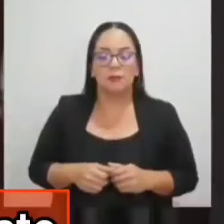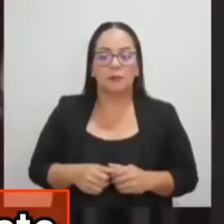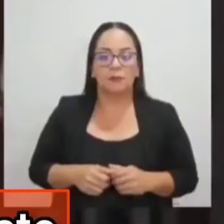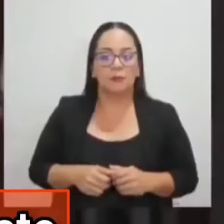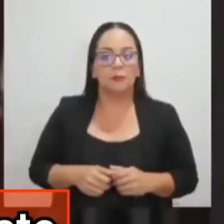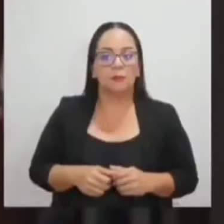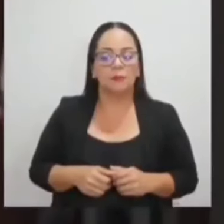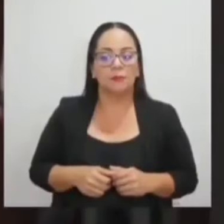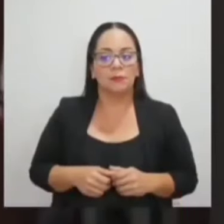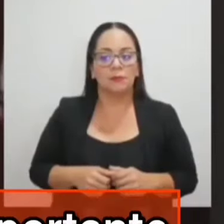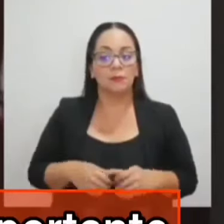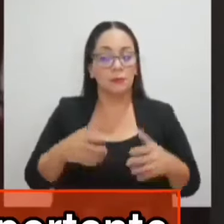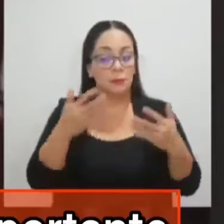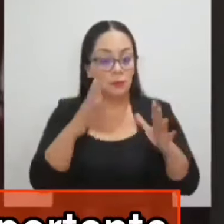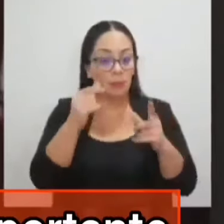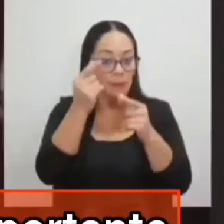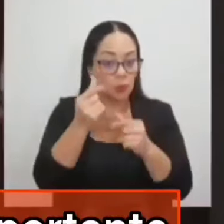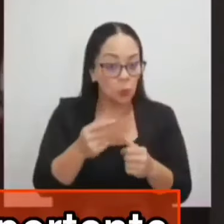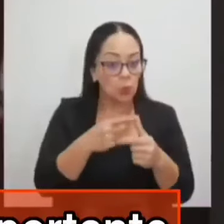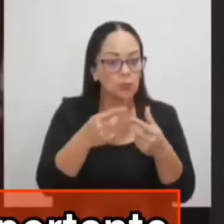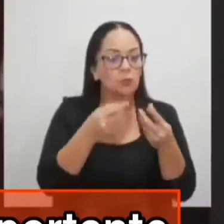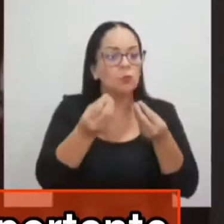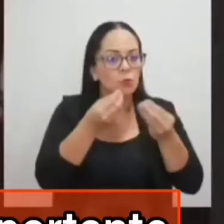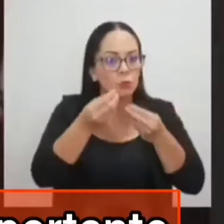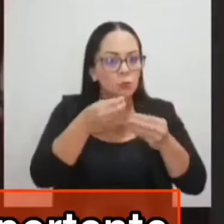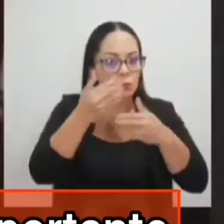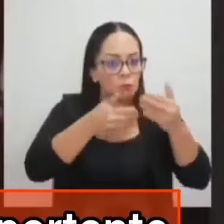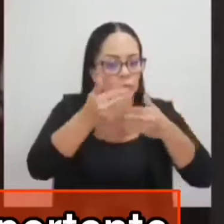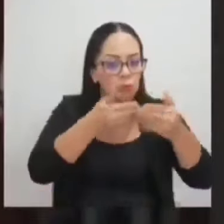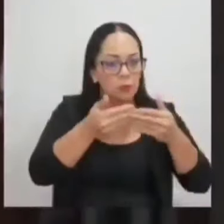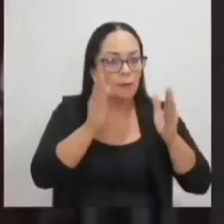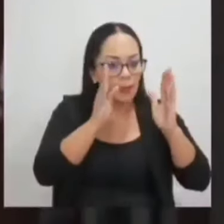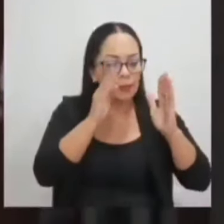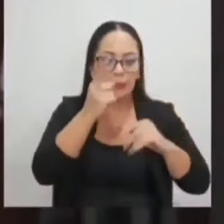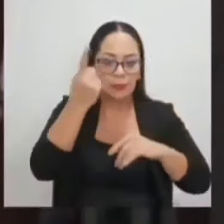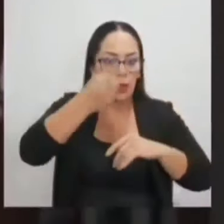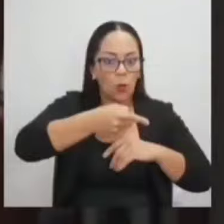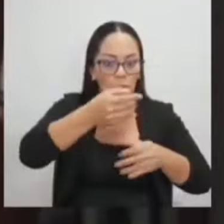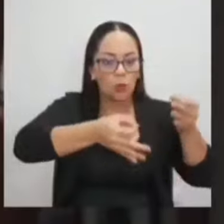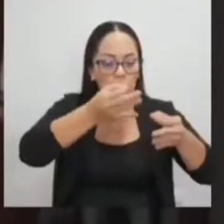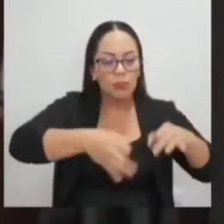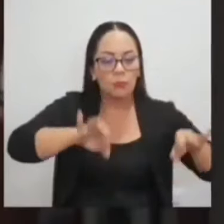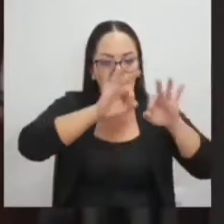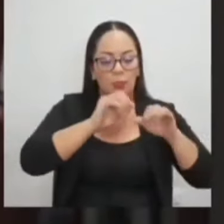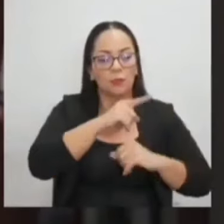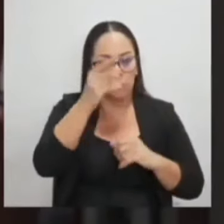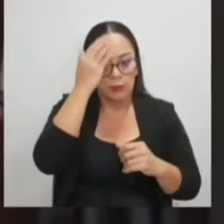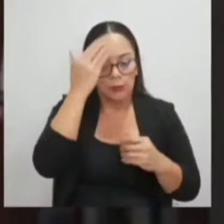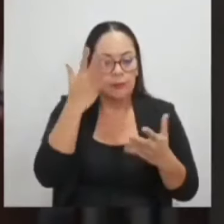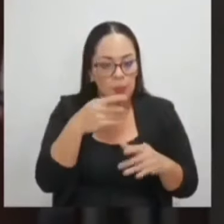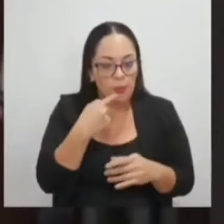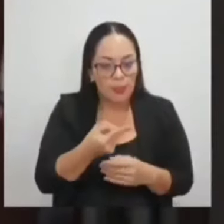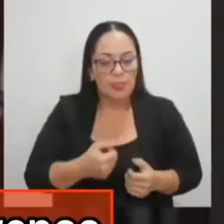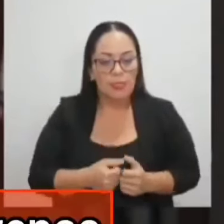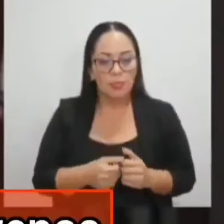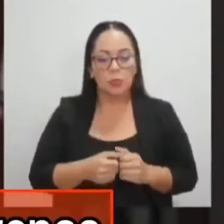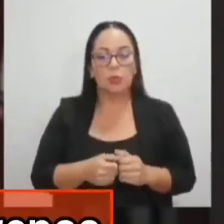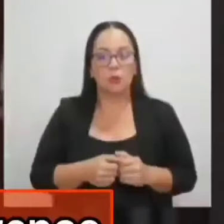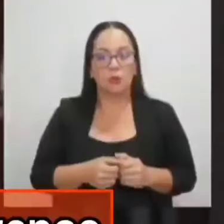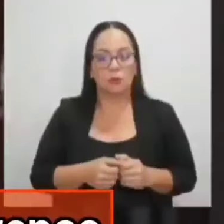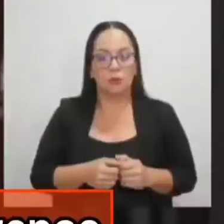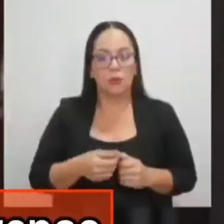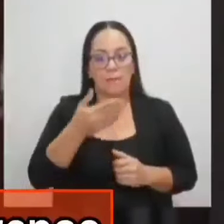el presupuesto para atender esta orden judicial tan importante que ustedes saben y lo han dicho? El mejor hospital, la obra